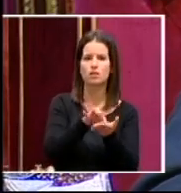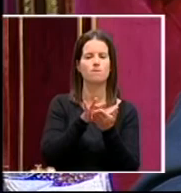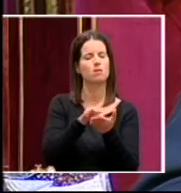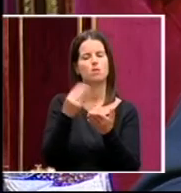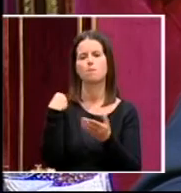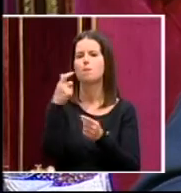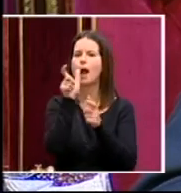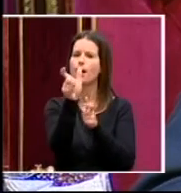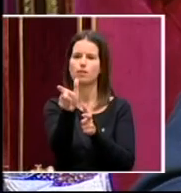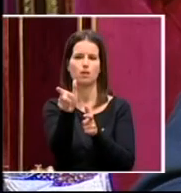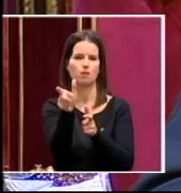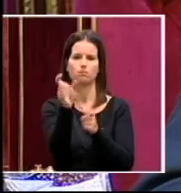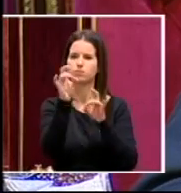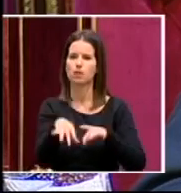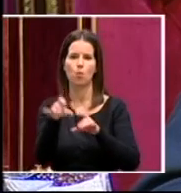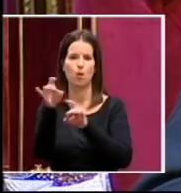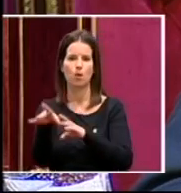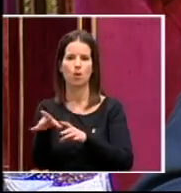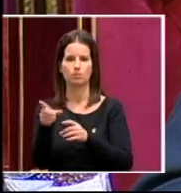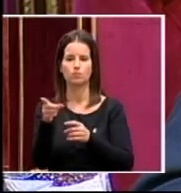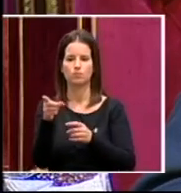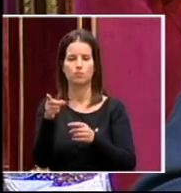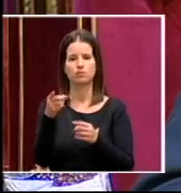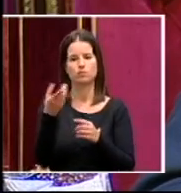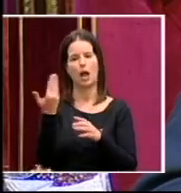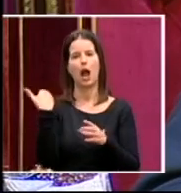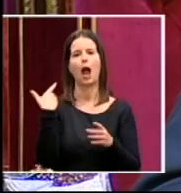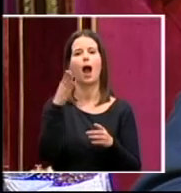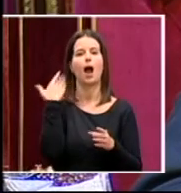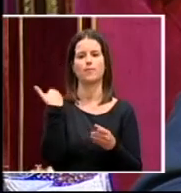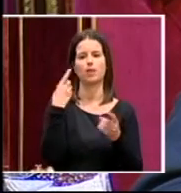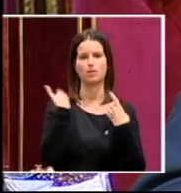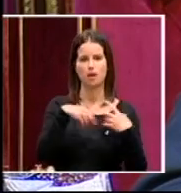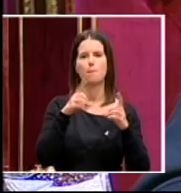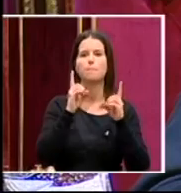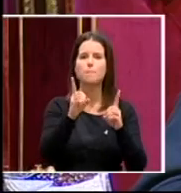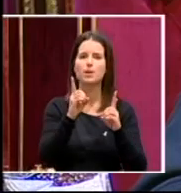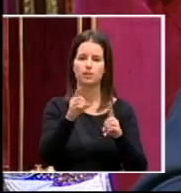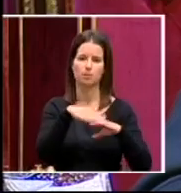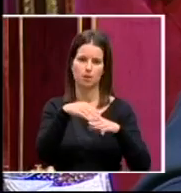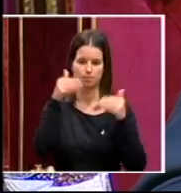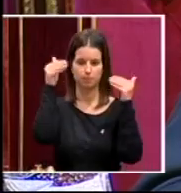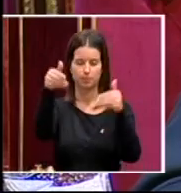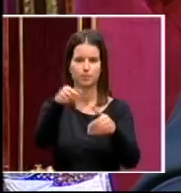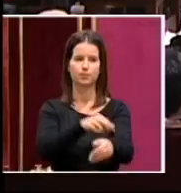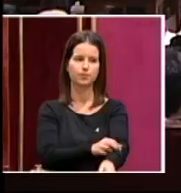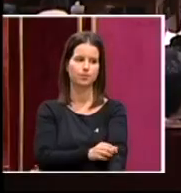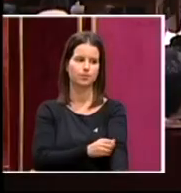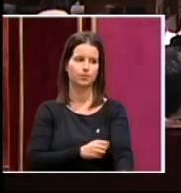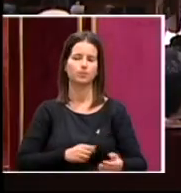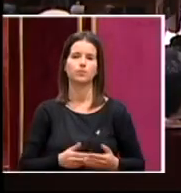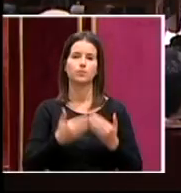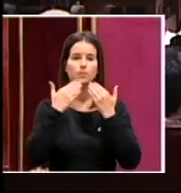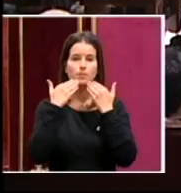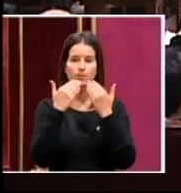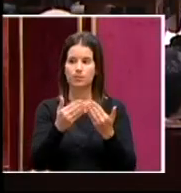misma cantidad que obviamente estaba prevista al respecto. Muchas gracias,